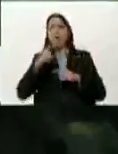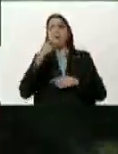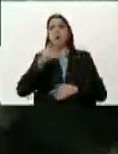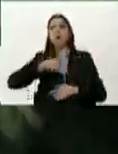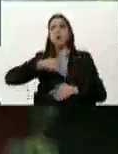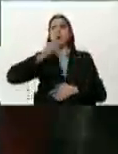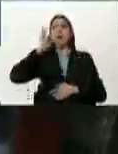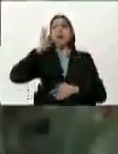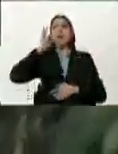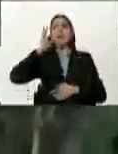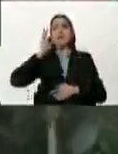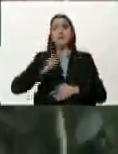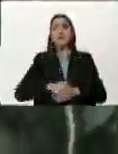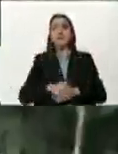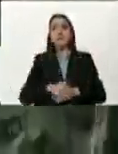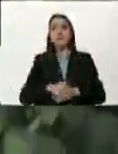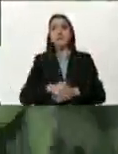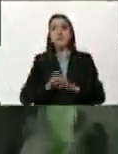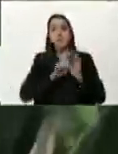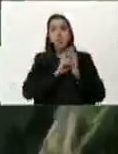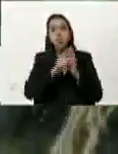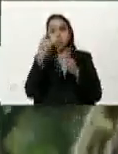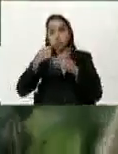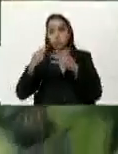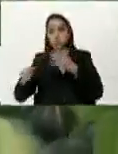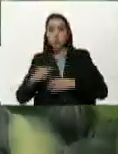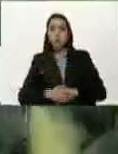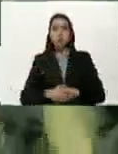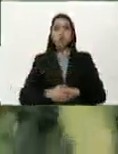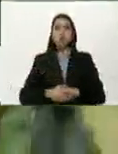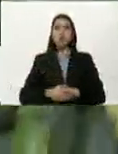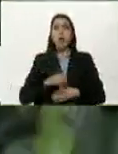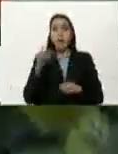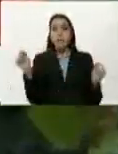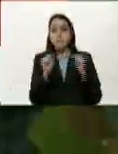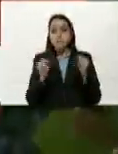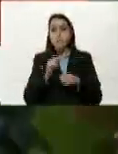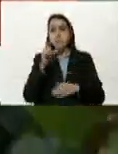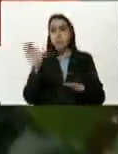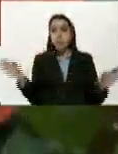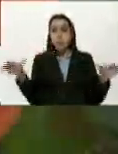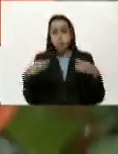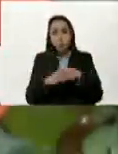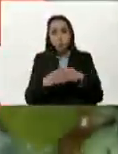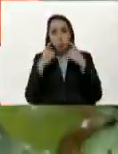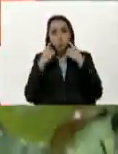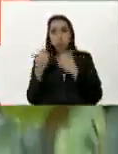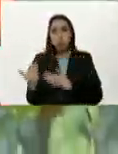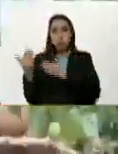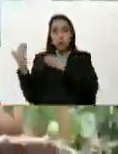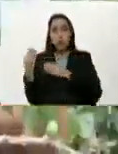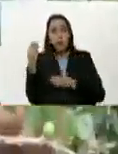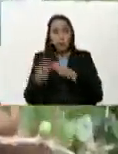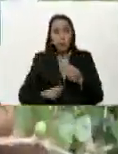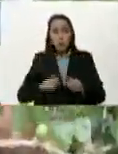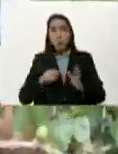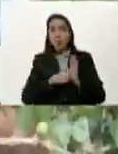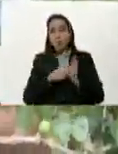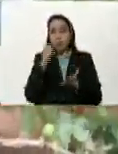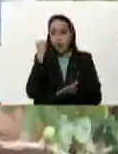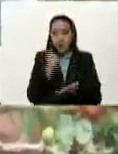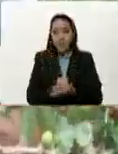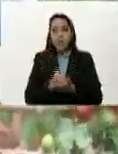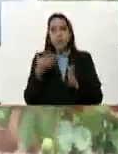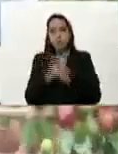café monteclaro y criollo mérida que lo que estábamos viendo son la certificación del café que es